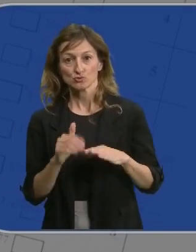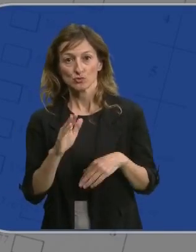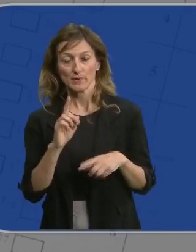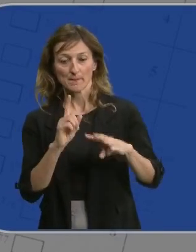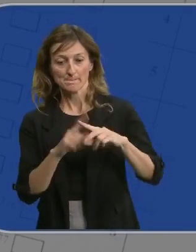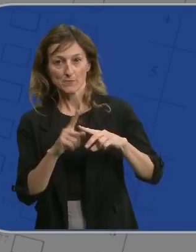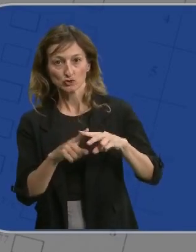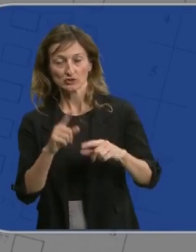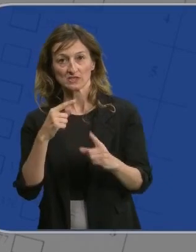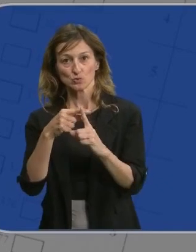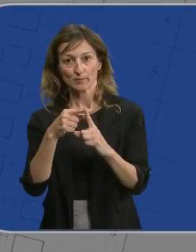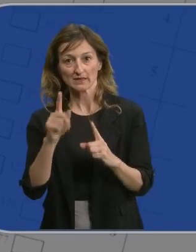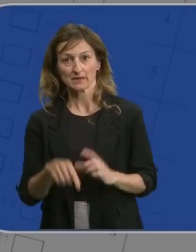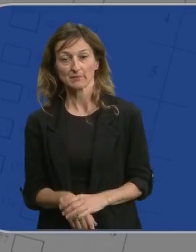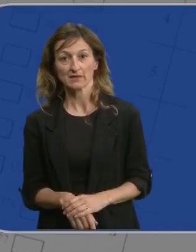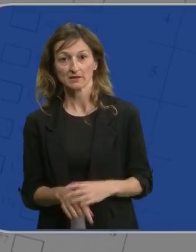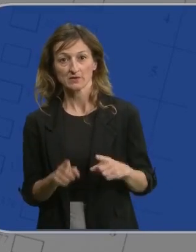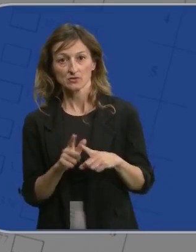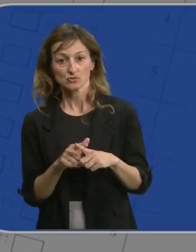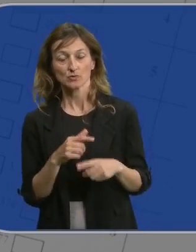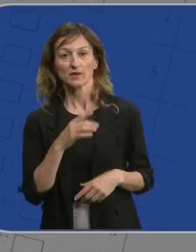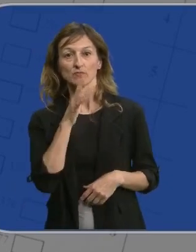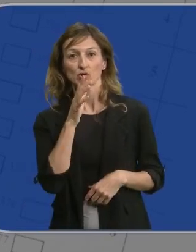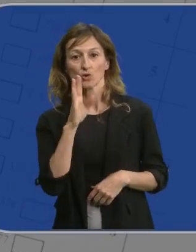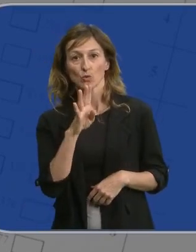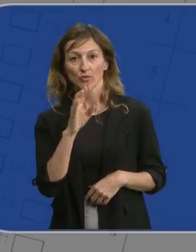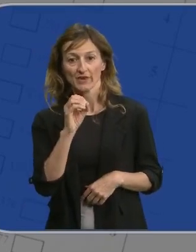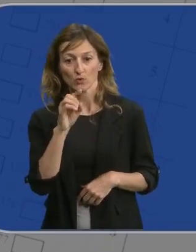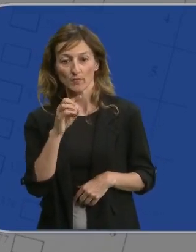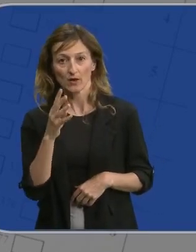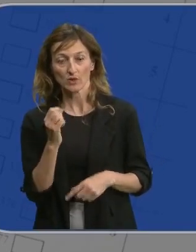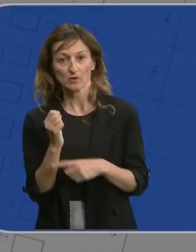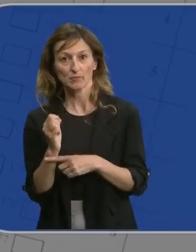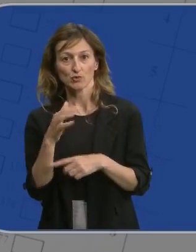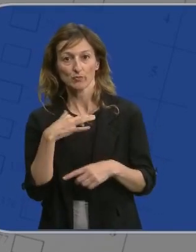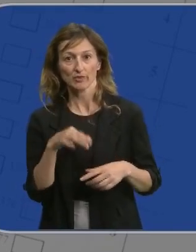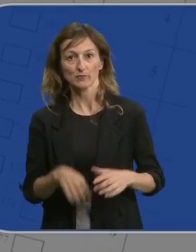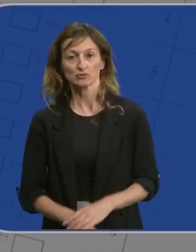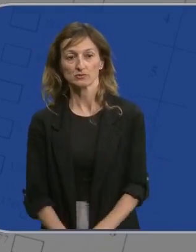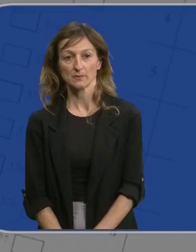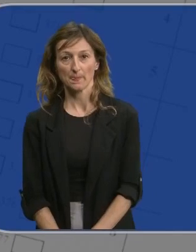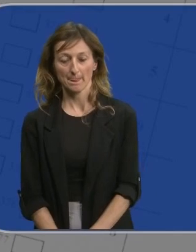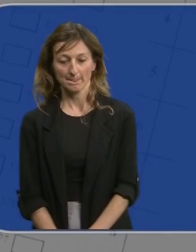proyecciones de vox y de sumar Esta última beneficiada por un descenso de cuatro décimas del respaldo a